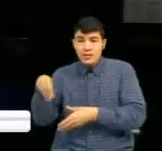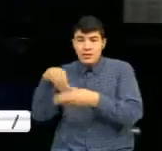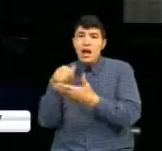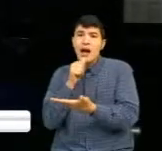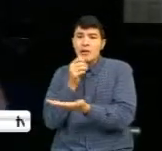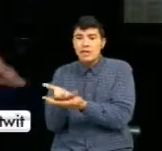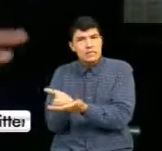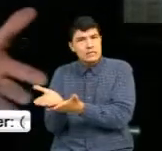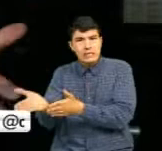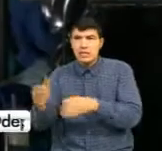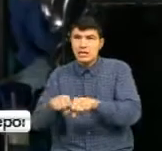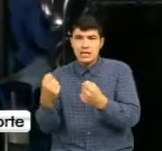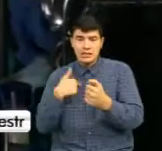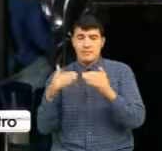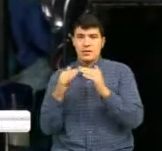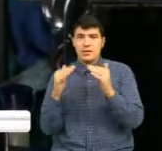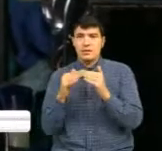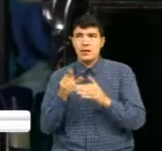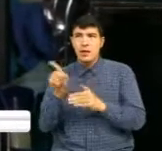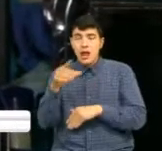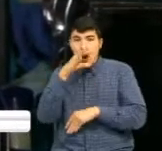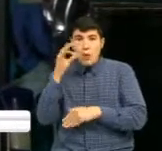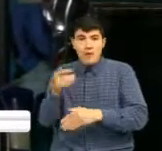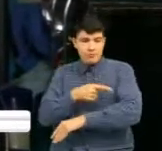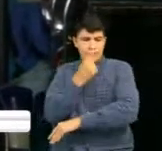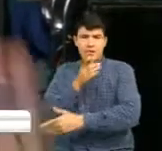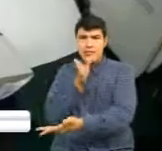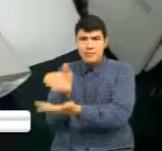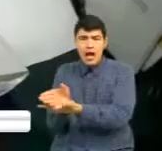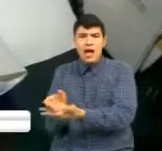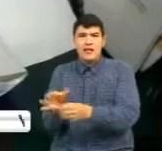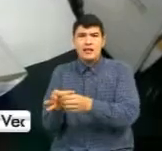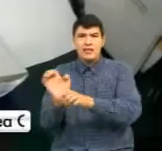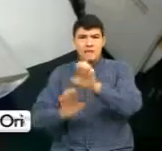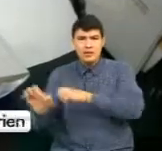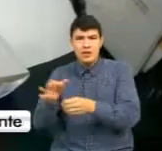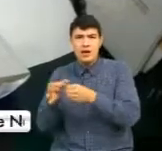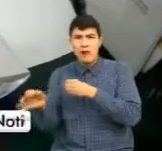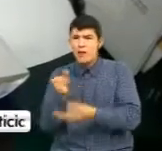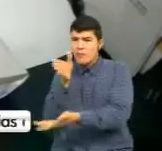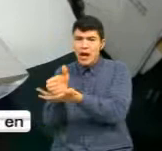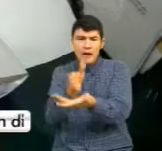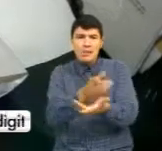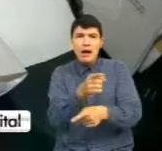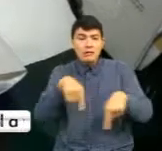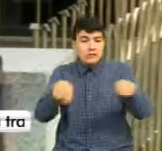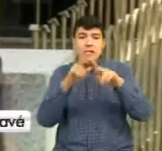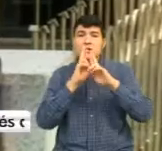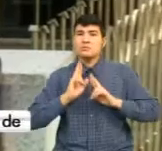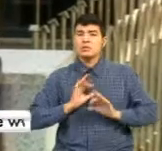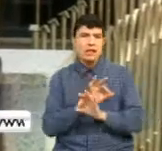duarte e interpuso la queja ante la procuraduría defensoría del pueblo y realizó acción de tutela pero no ha obtenido respuesta